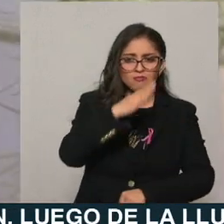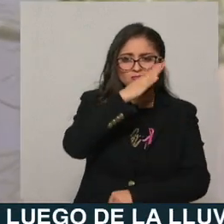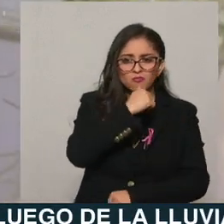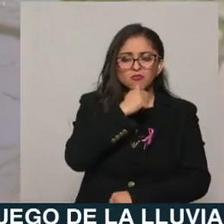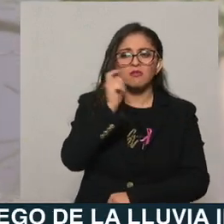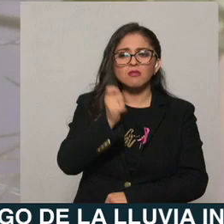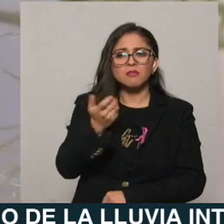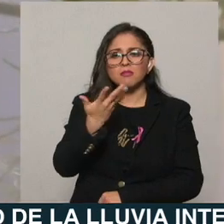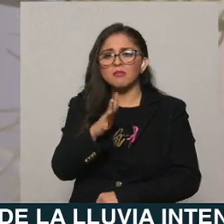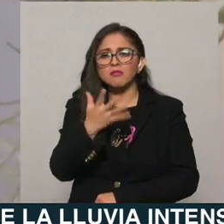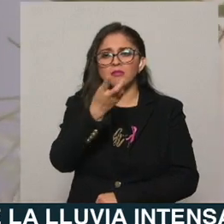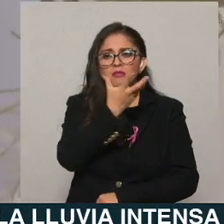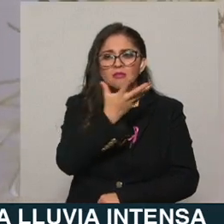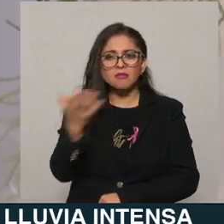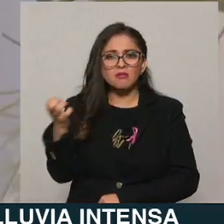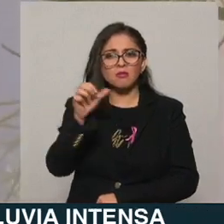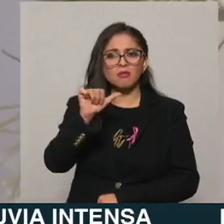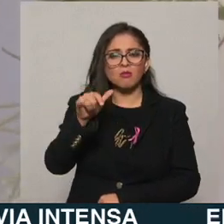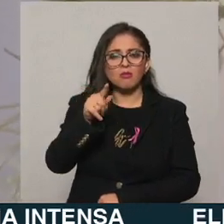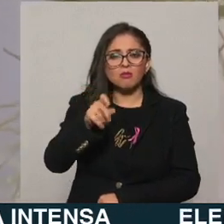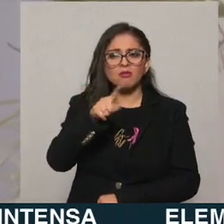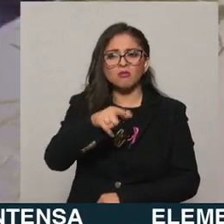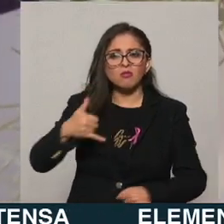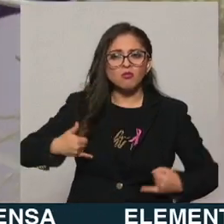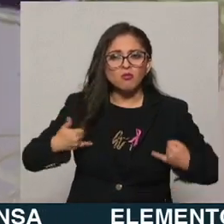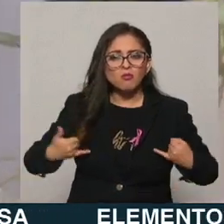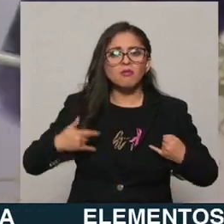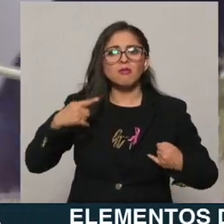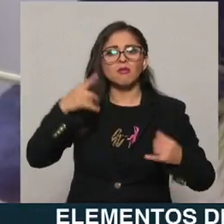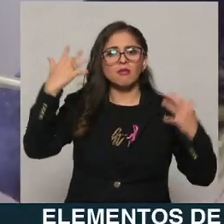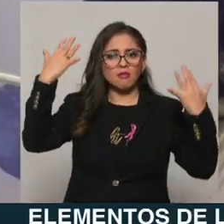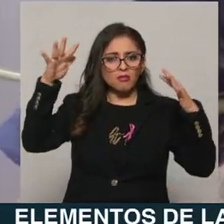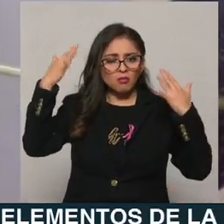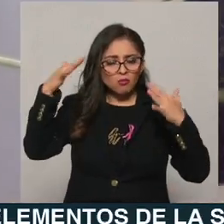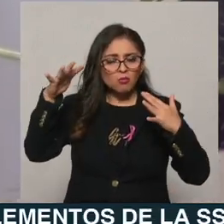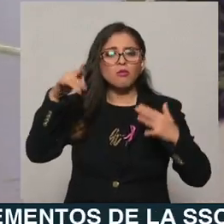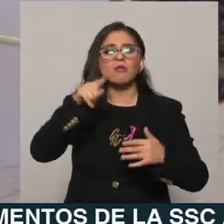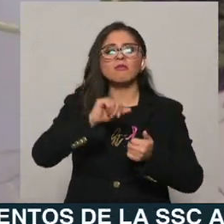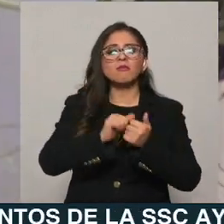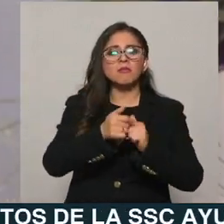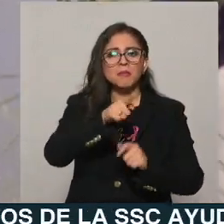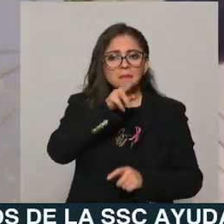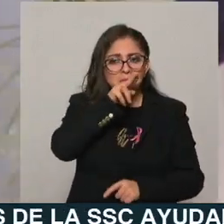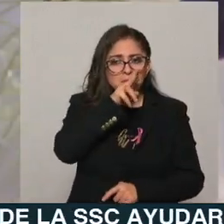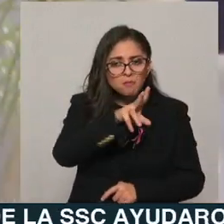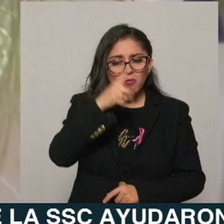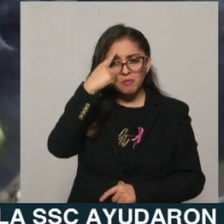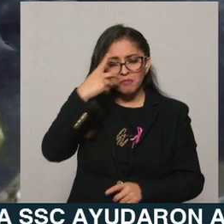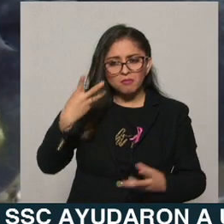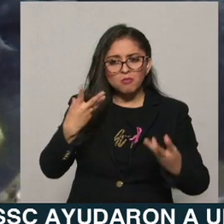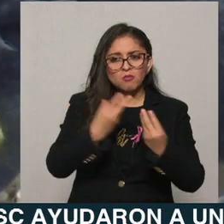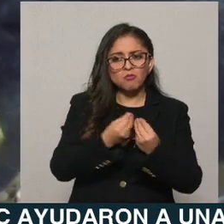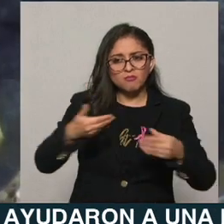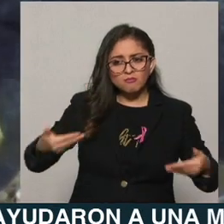conserva cerca de 500 ajolotes en etapa joven y adulta, de donde utiliza a los mejores para la reproducción.